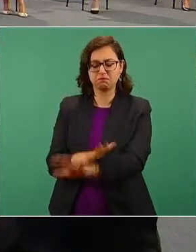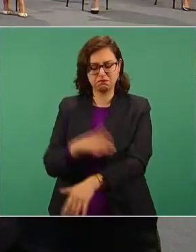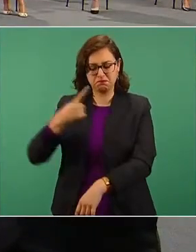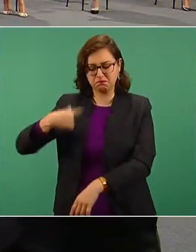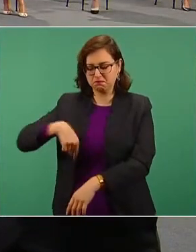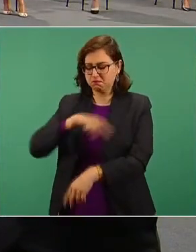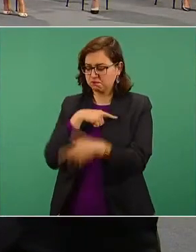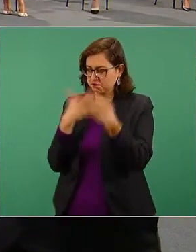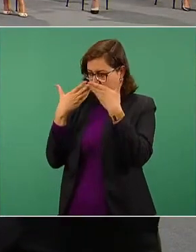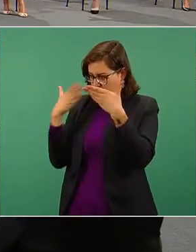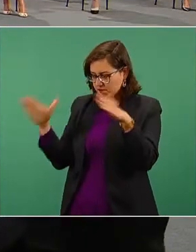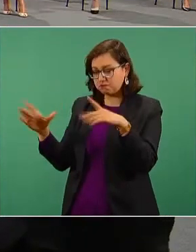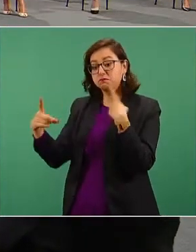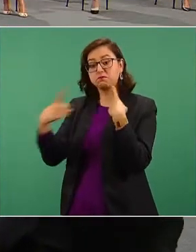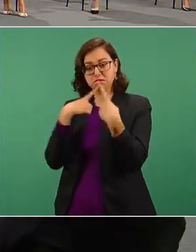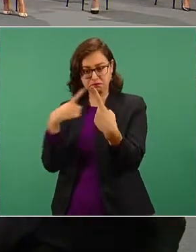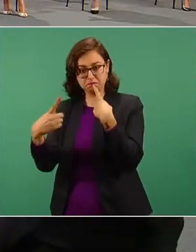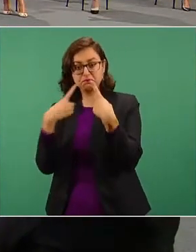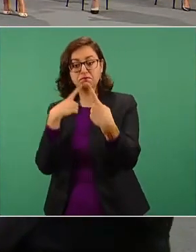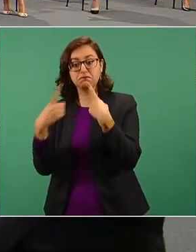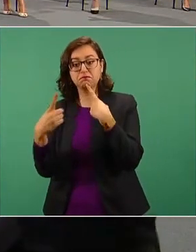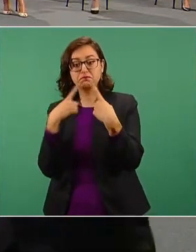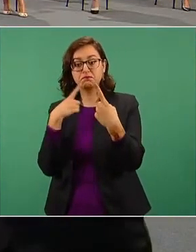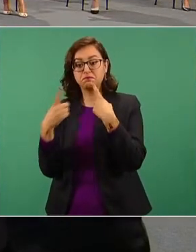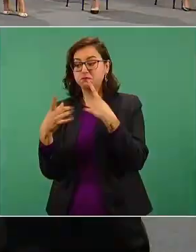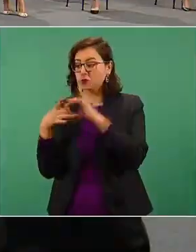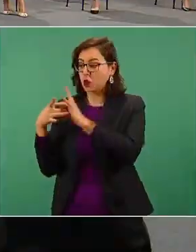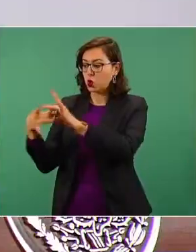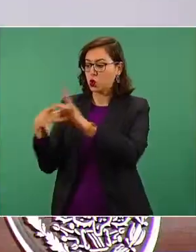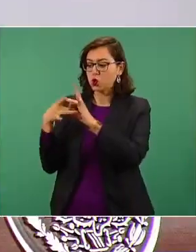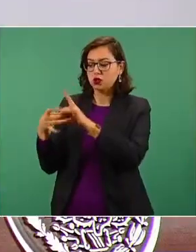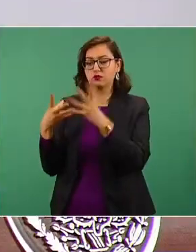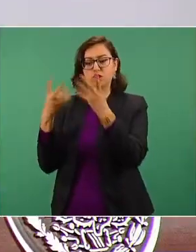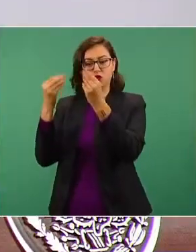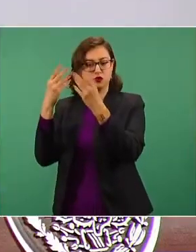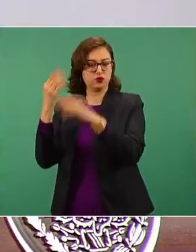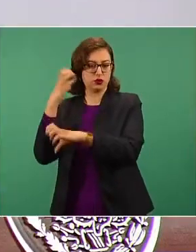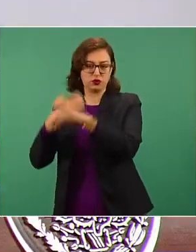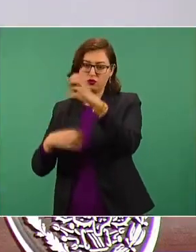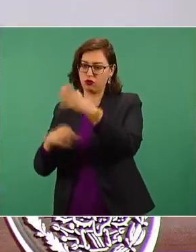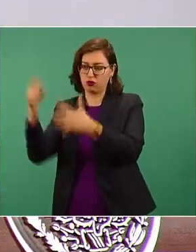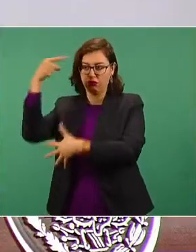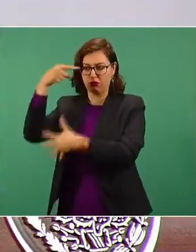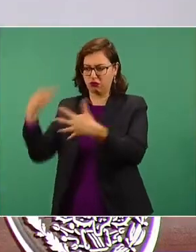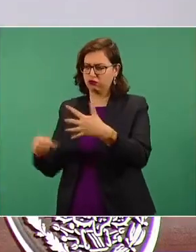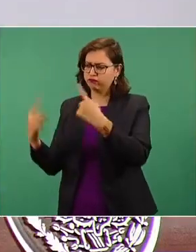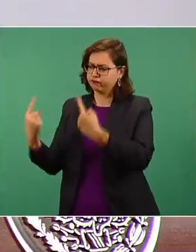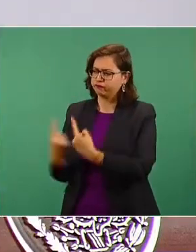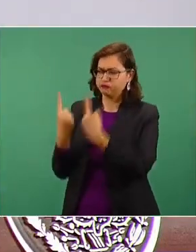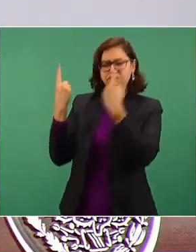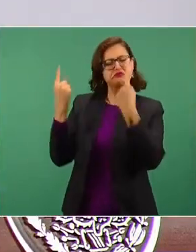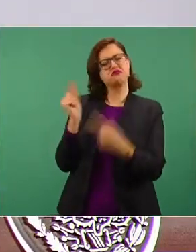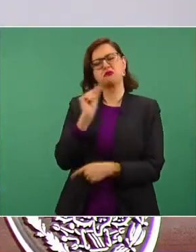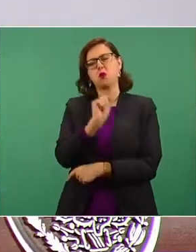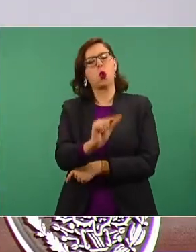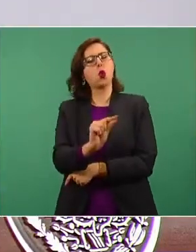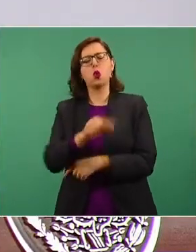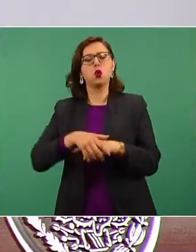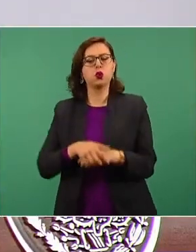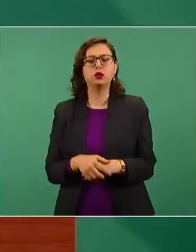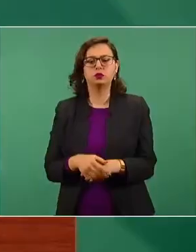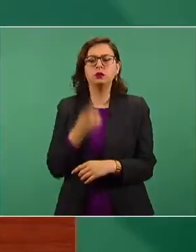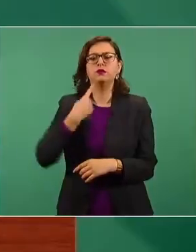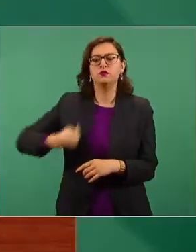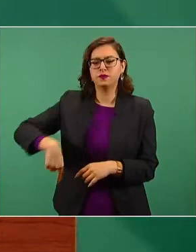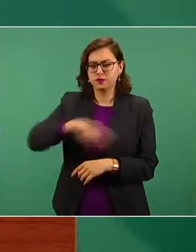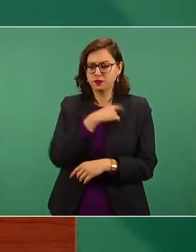diálogo, convencidas de que es mucho más lo que nos une que lo que nos separa. Tenemos toda la disposición de escuchar y